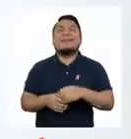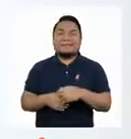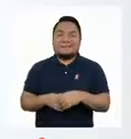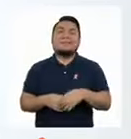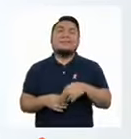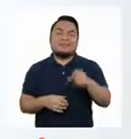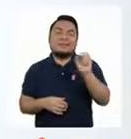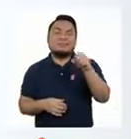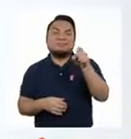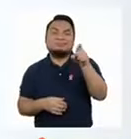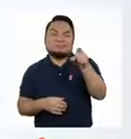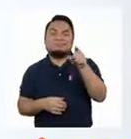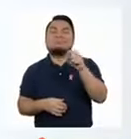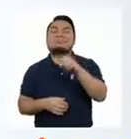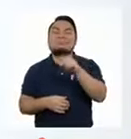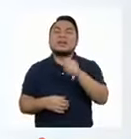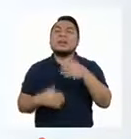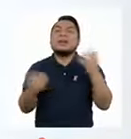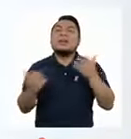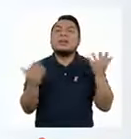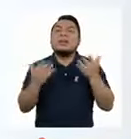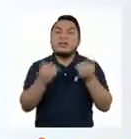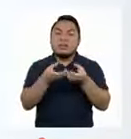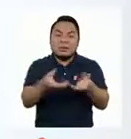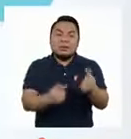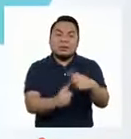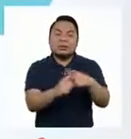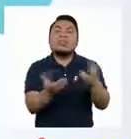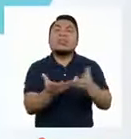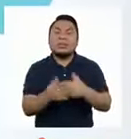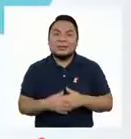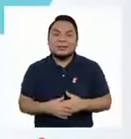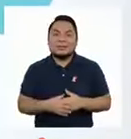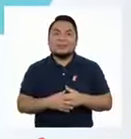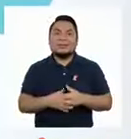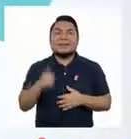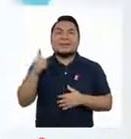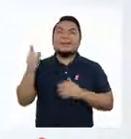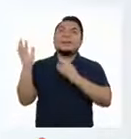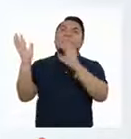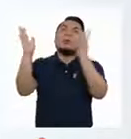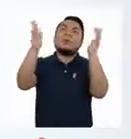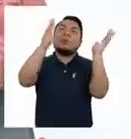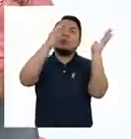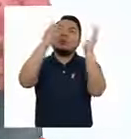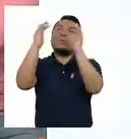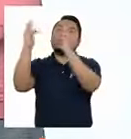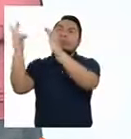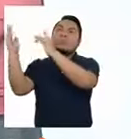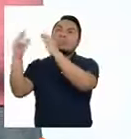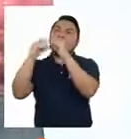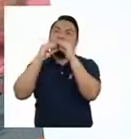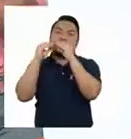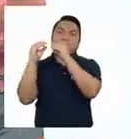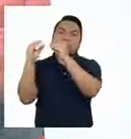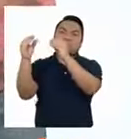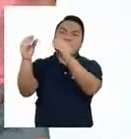¡Eso! ¿Dónde apareció el Siku? ¡En el viento!